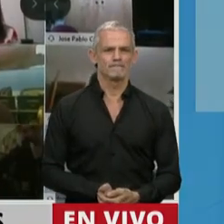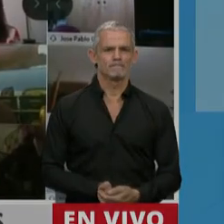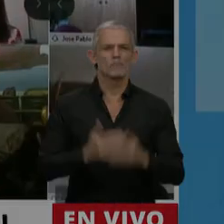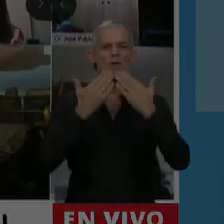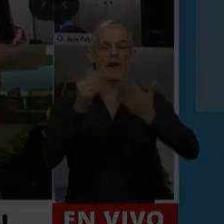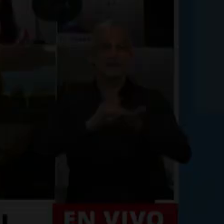Gracias, diputado.